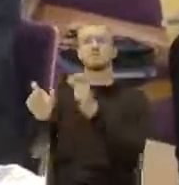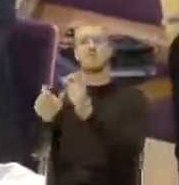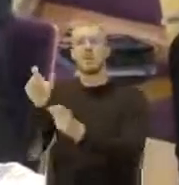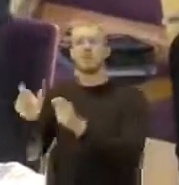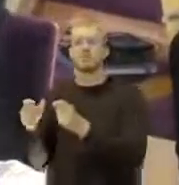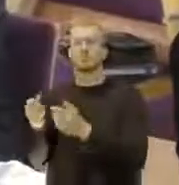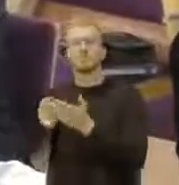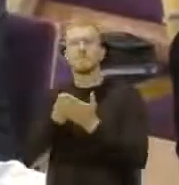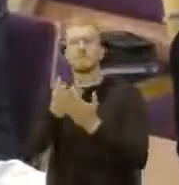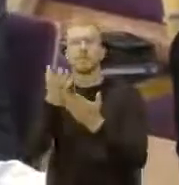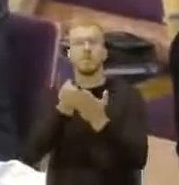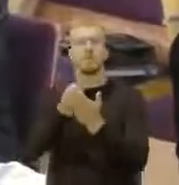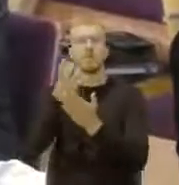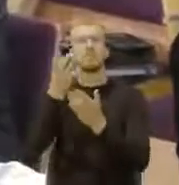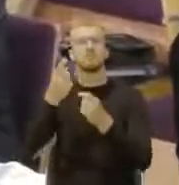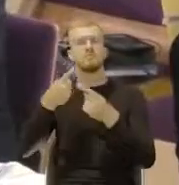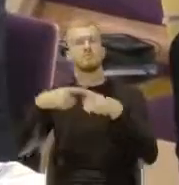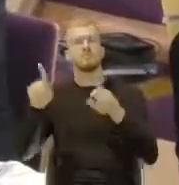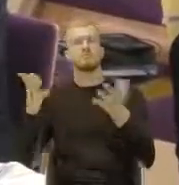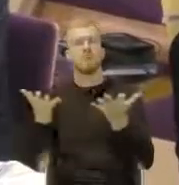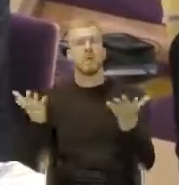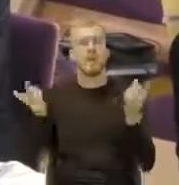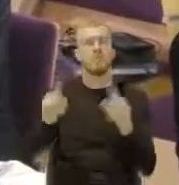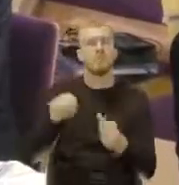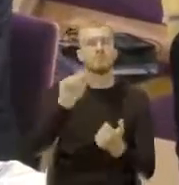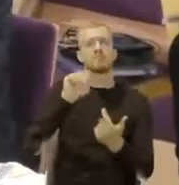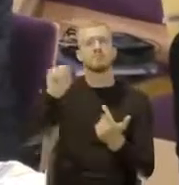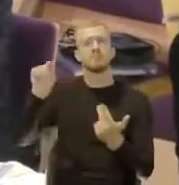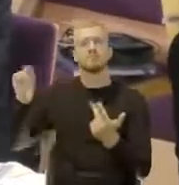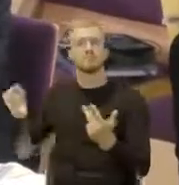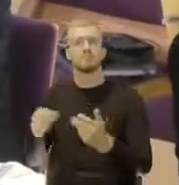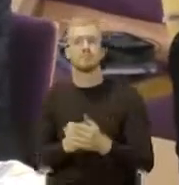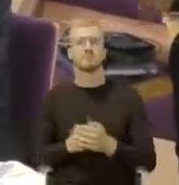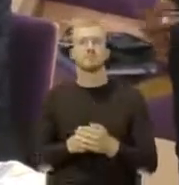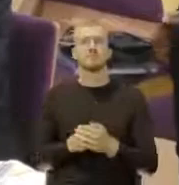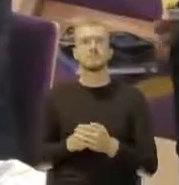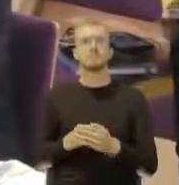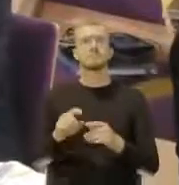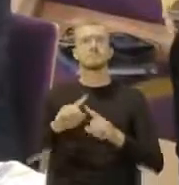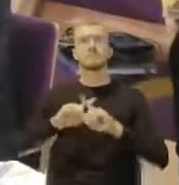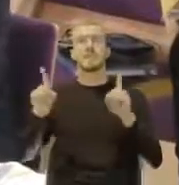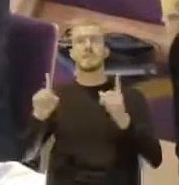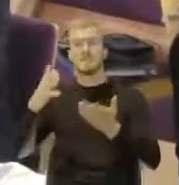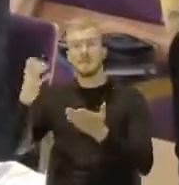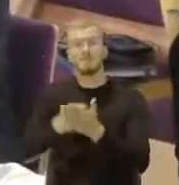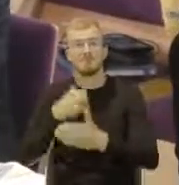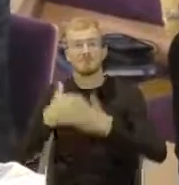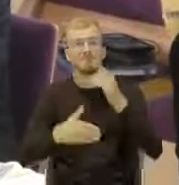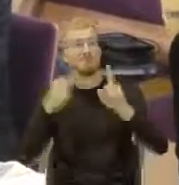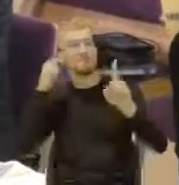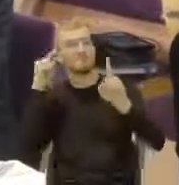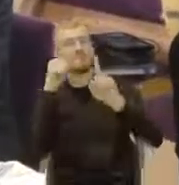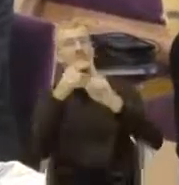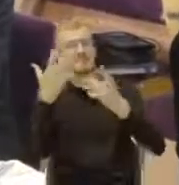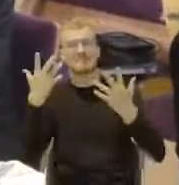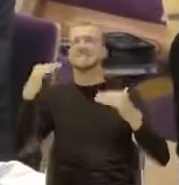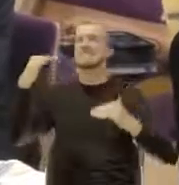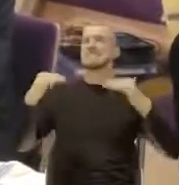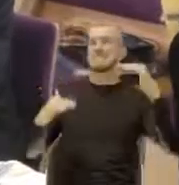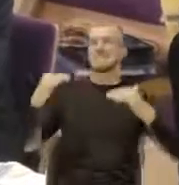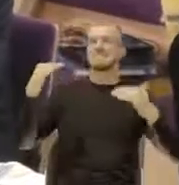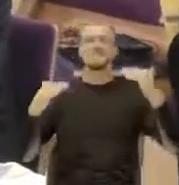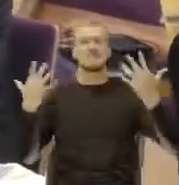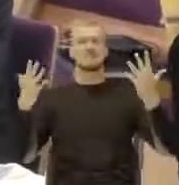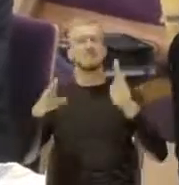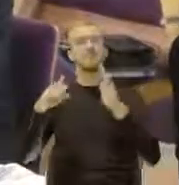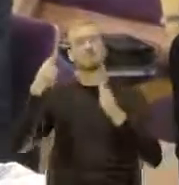a propósito de los escasos 8 años que nos faltan para llegar a la meta. Hay muchos temas que tratar esta